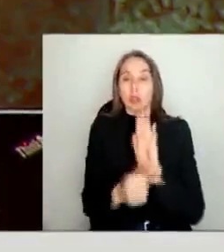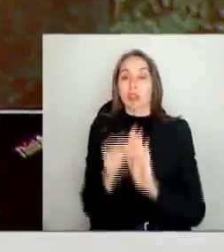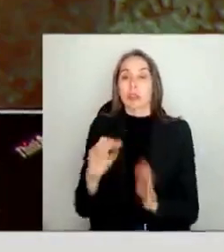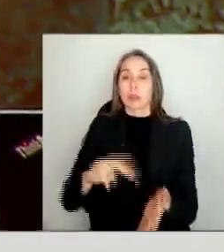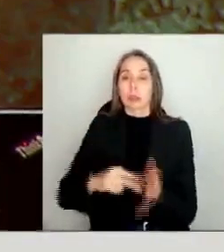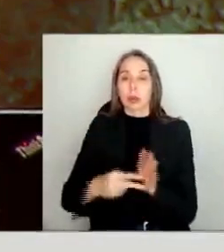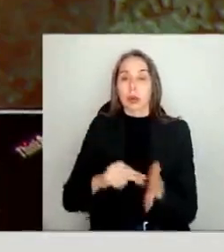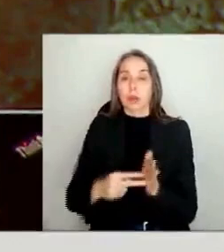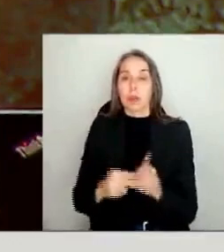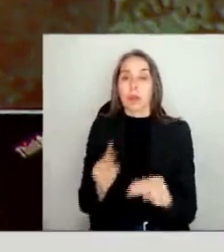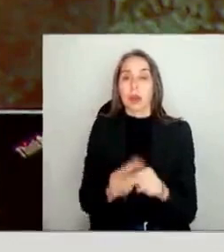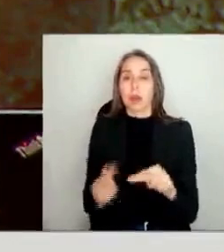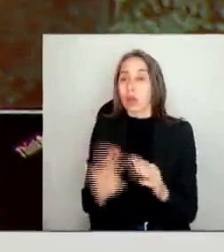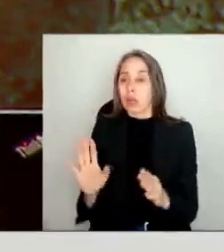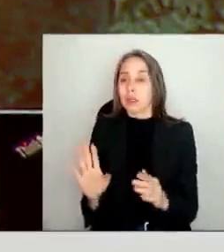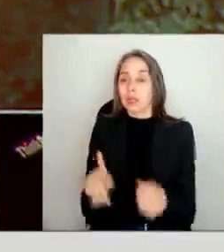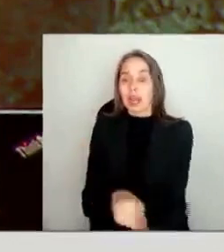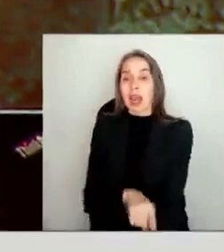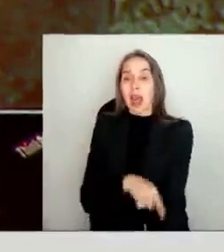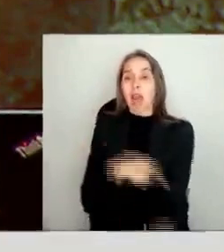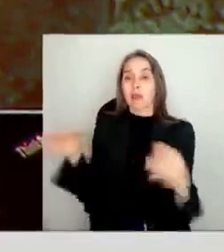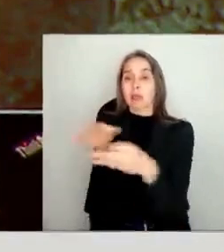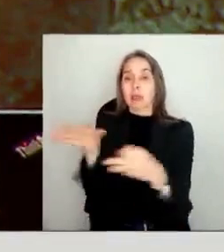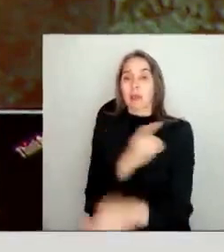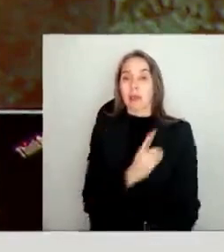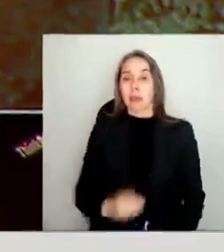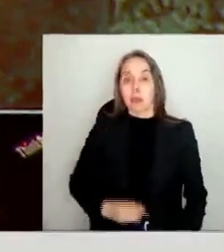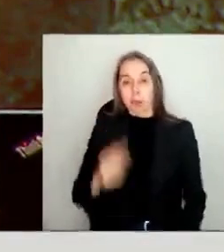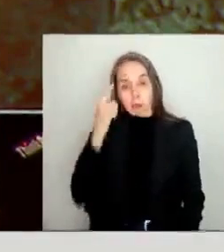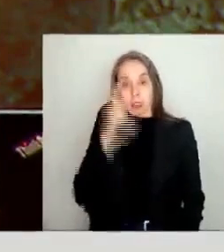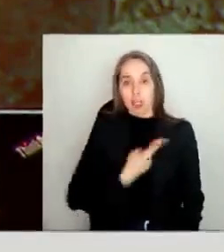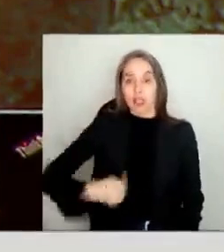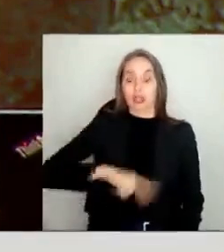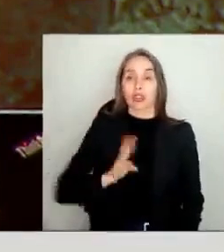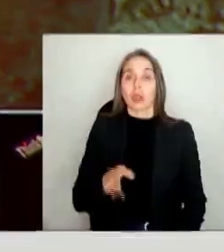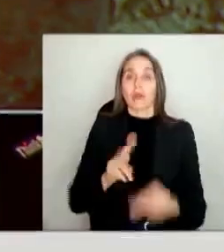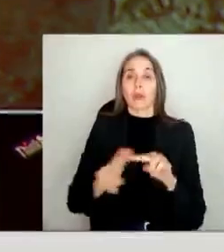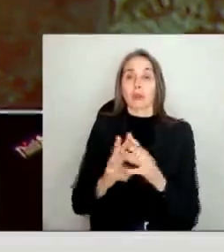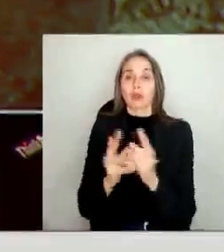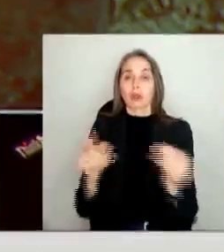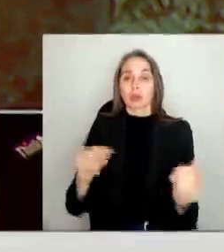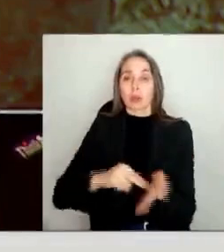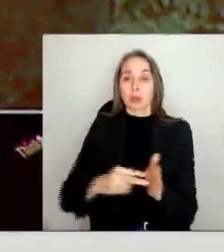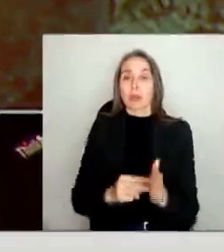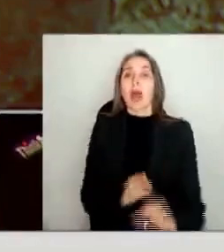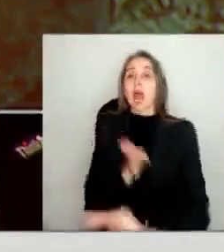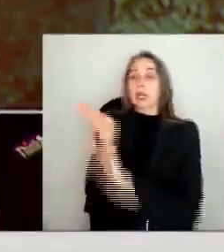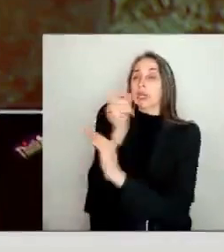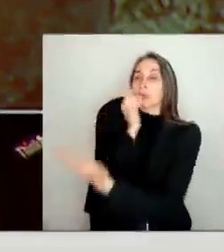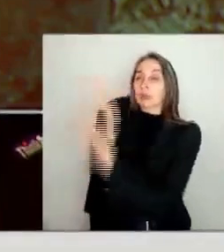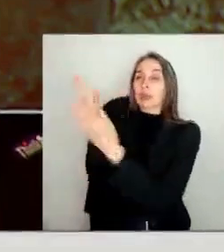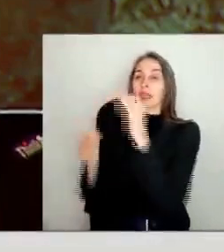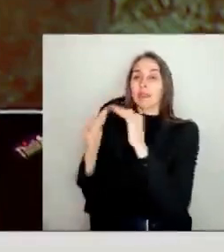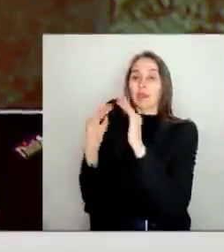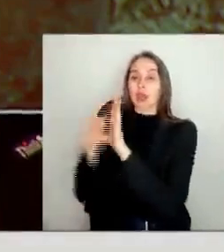hacen es largo de explicar diputado pero me parece que nosotros tenemos que resolver el problema hay que ir al tribunal constitucional porque aquí hay fraude a la ley y